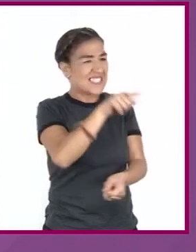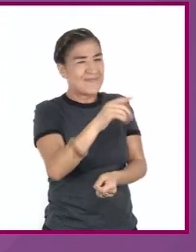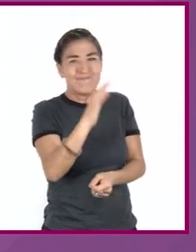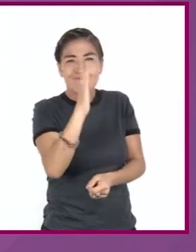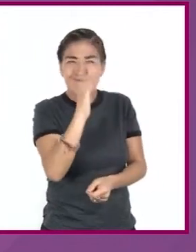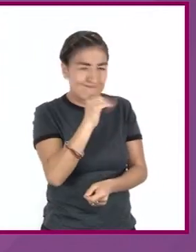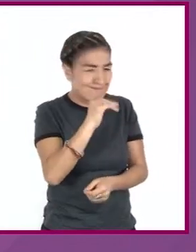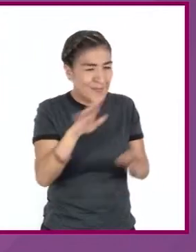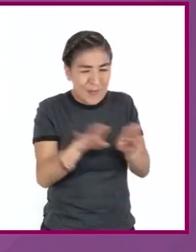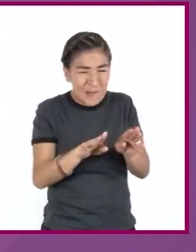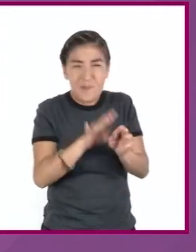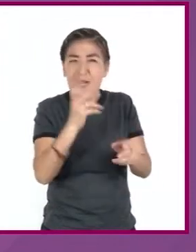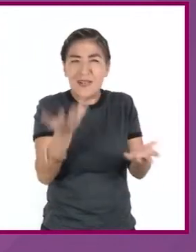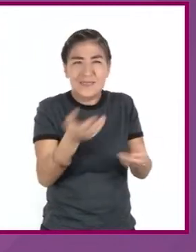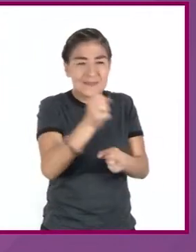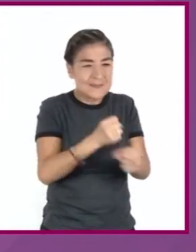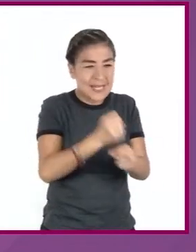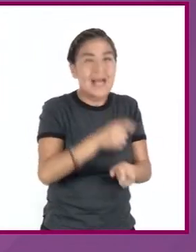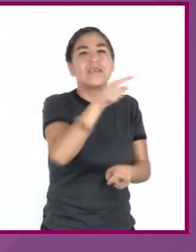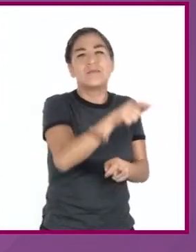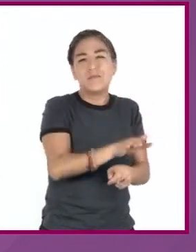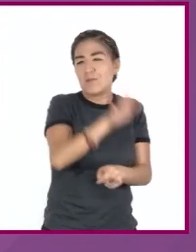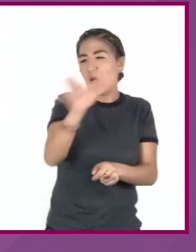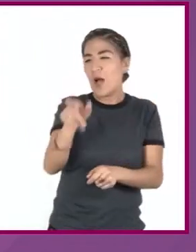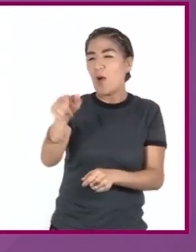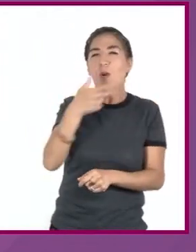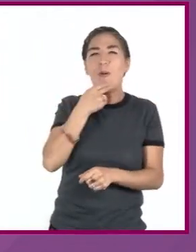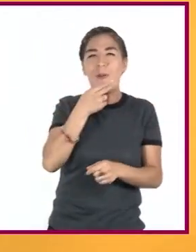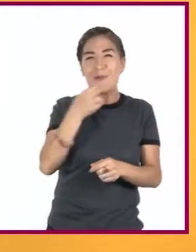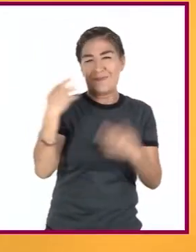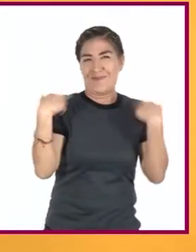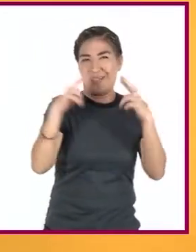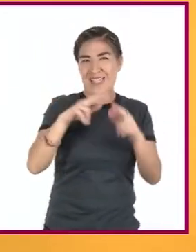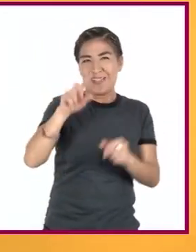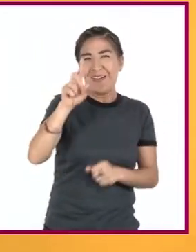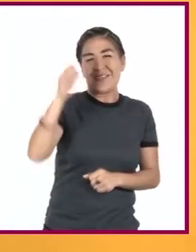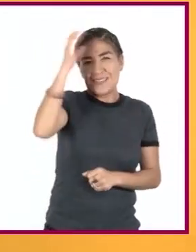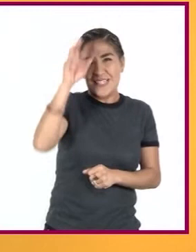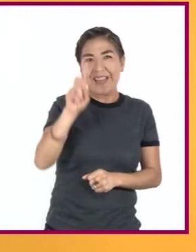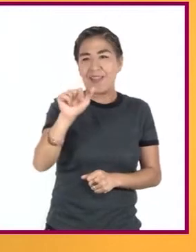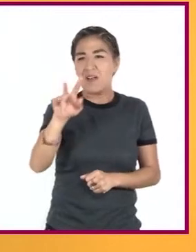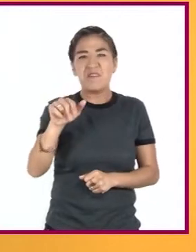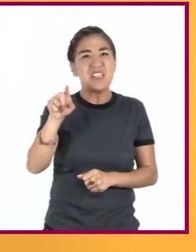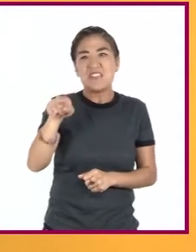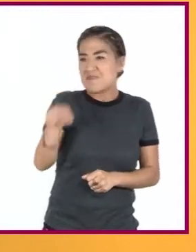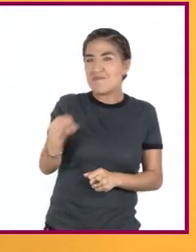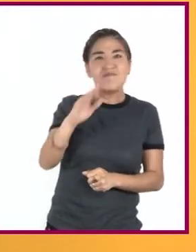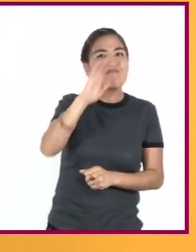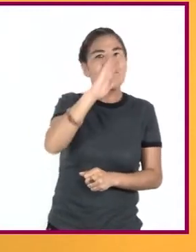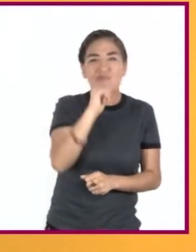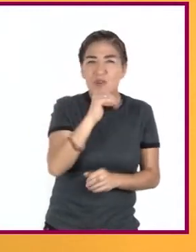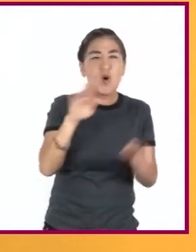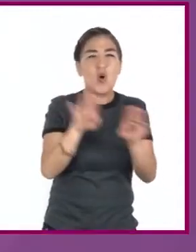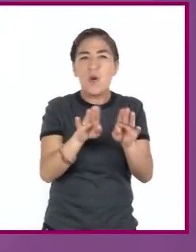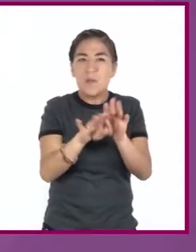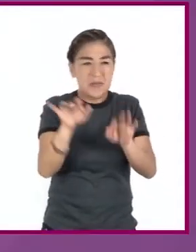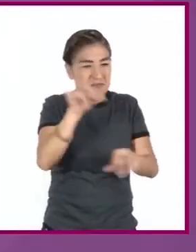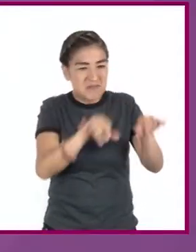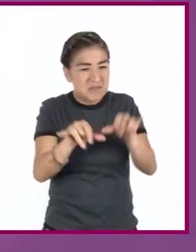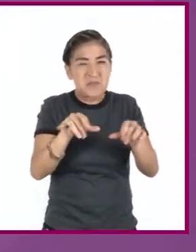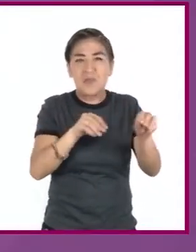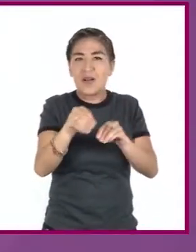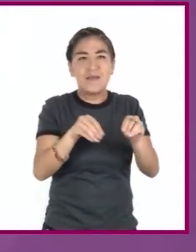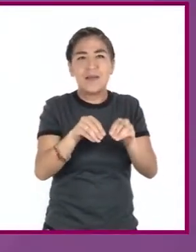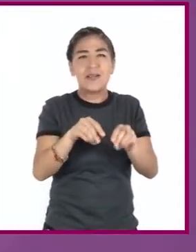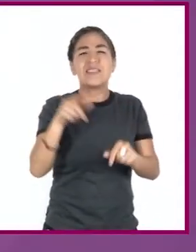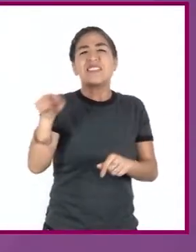mismo el problema, acudió en busca de Davy. Pero a pesar de lo inteligentes que eran ambos, no pudieron lograr el movimiento continuo.